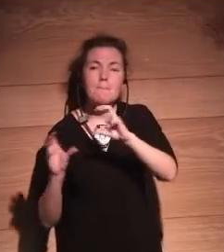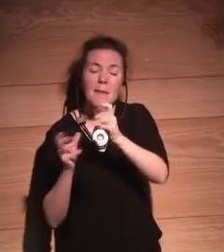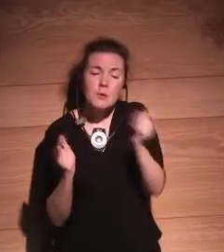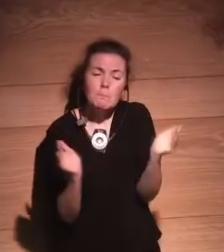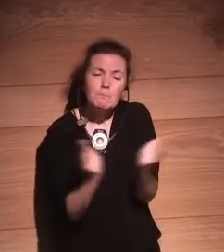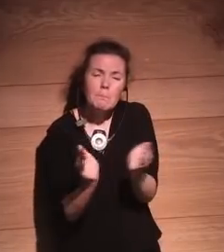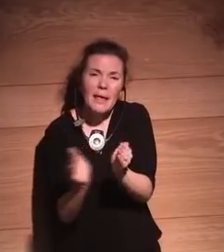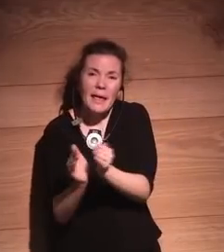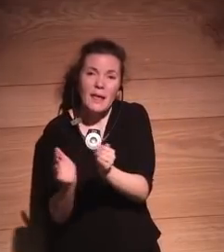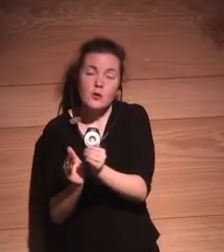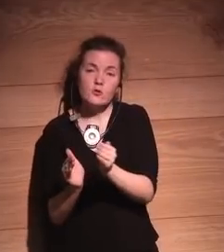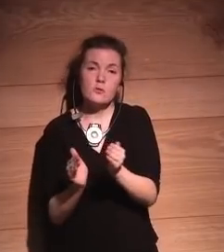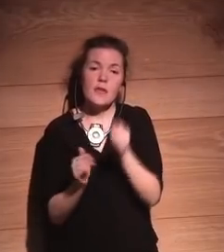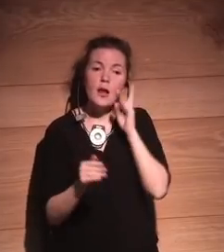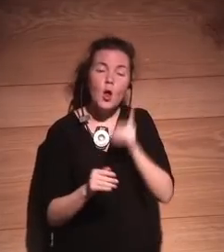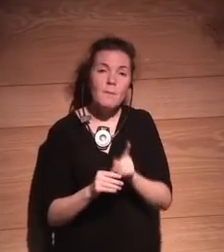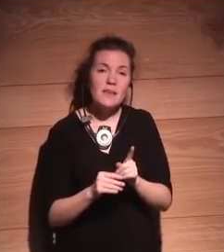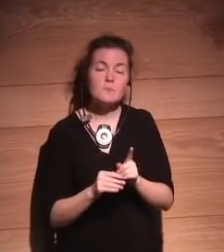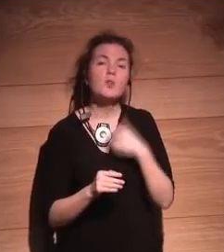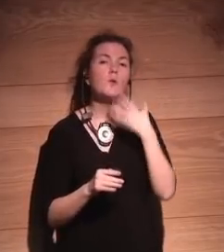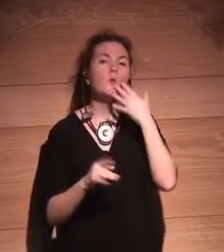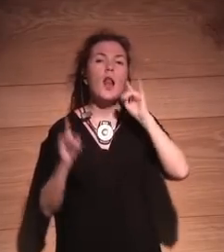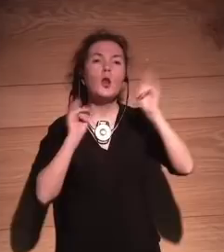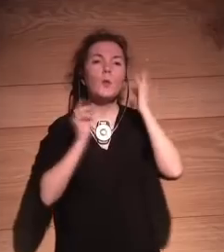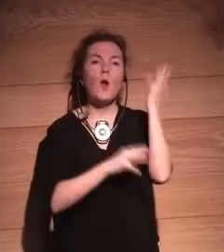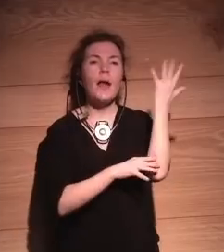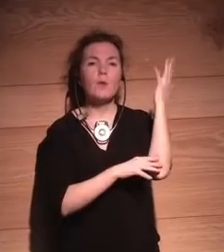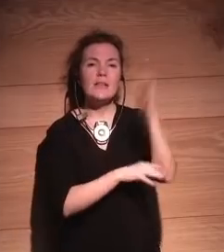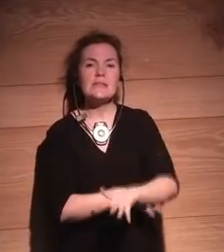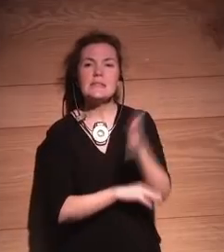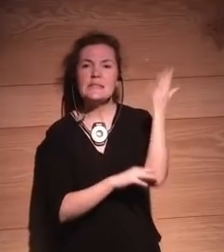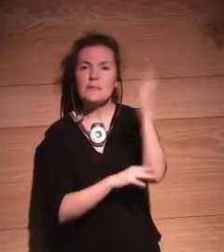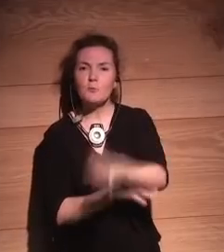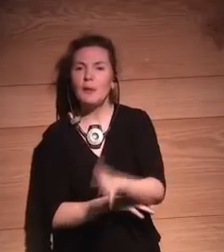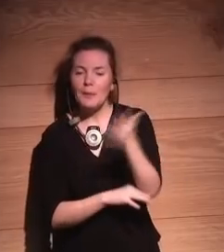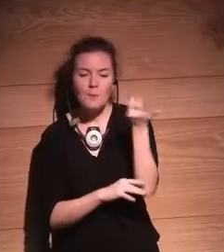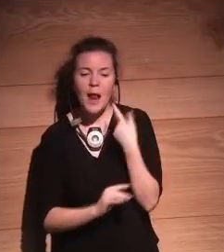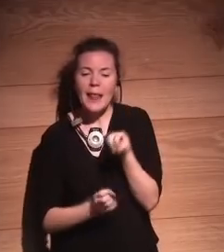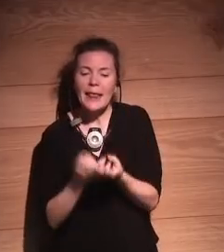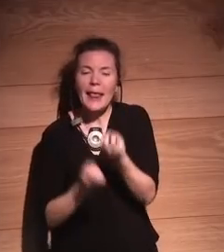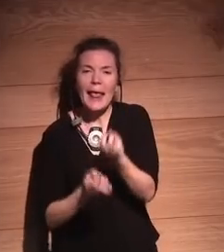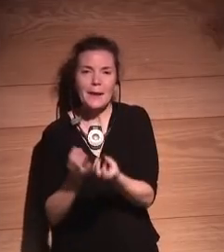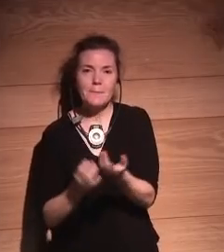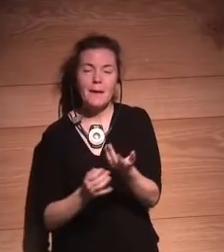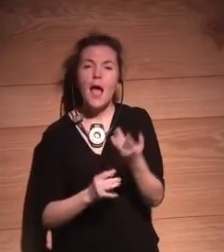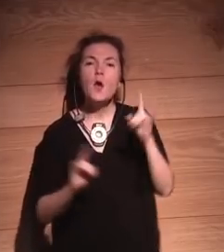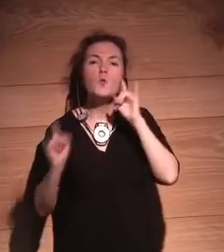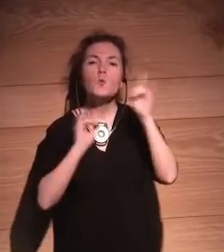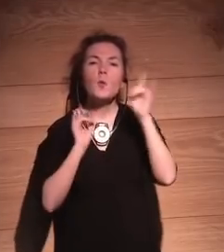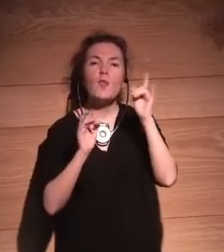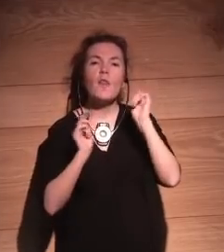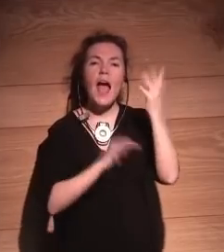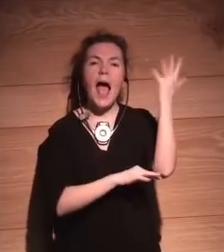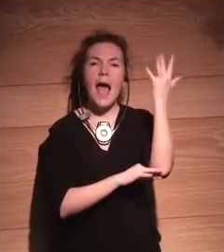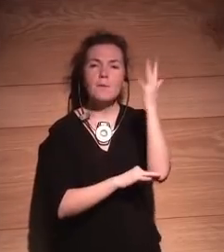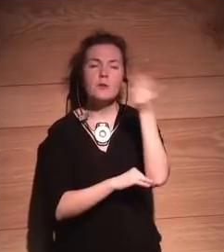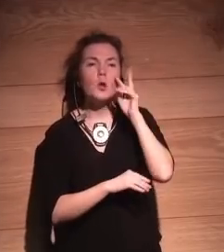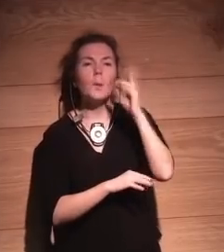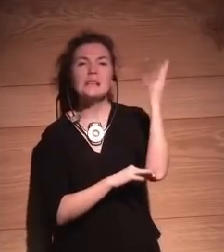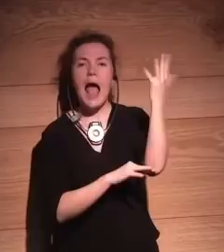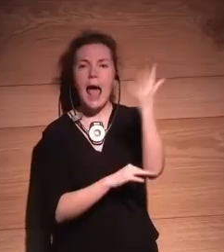porque ha hecho más ruido los grandes árboles cayendo que la hierba creciendo. El ruido nos lo hace el árbol, caen los árboles, no vemos más que